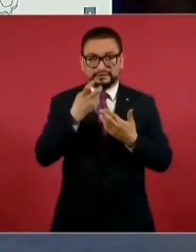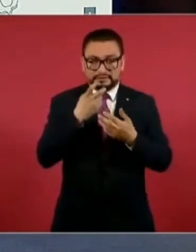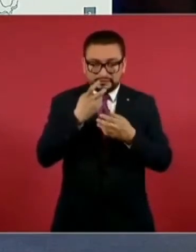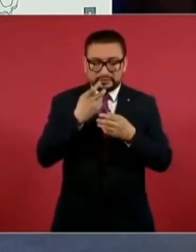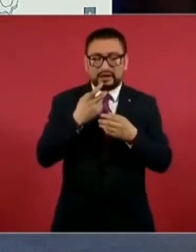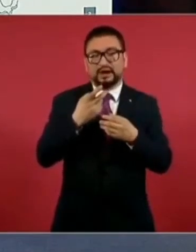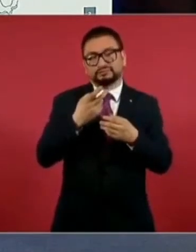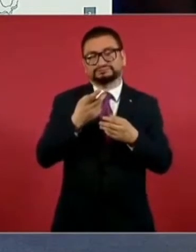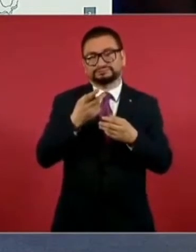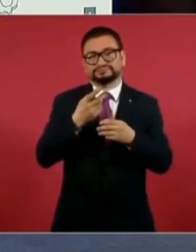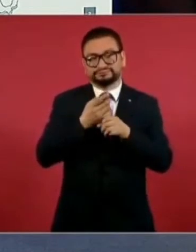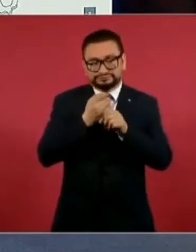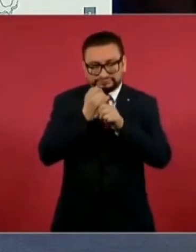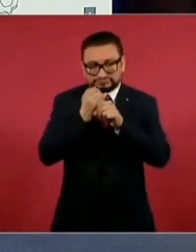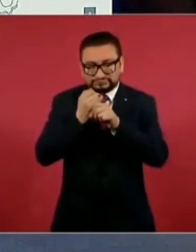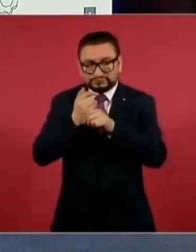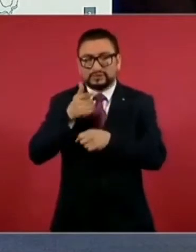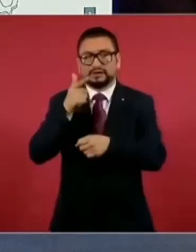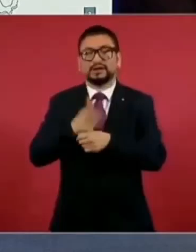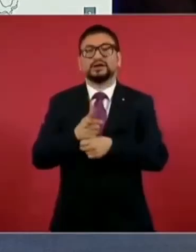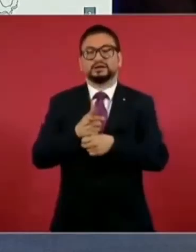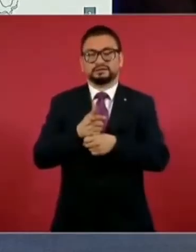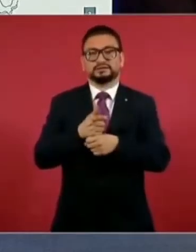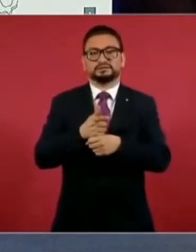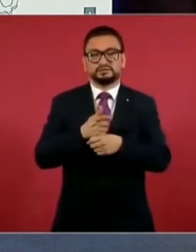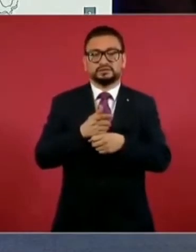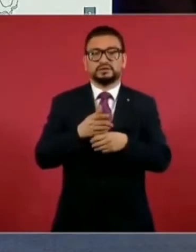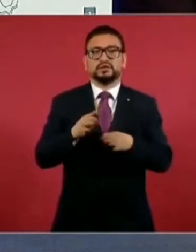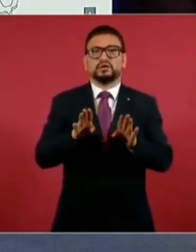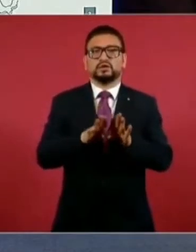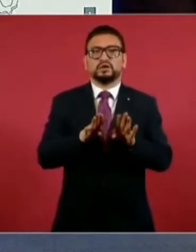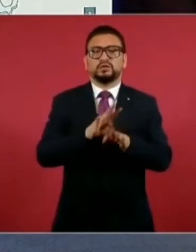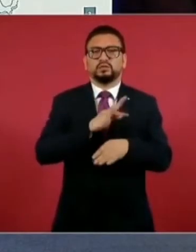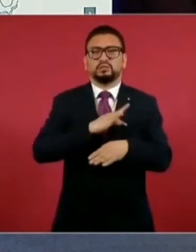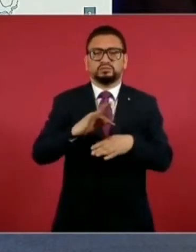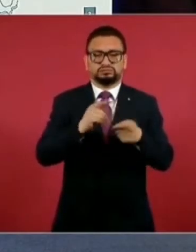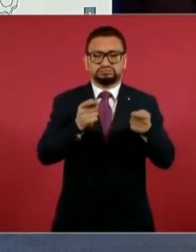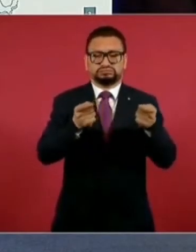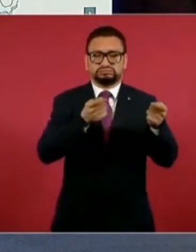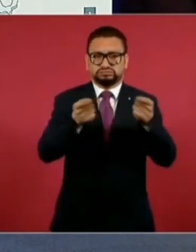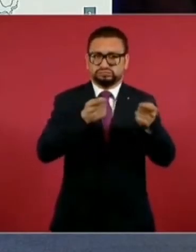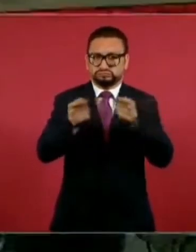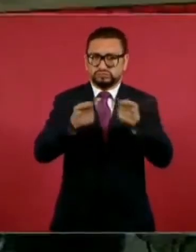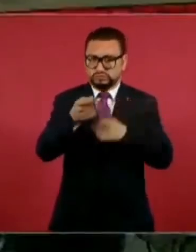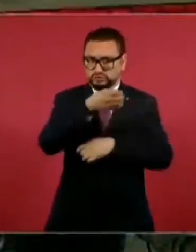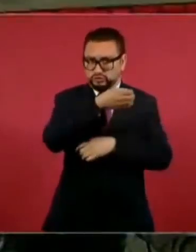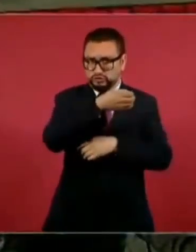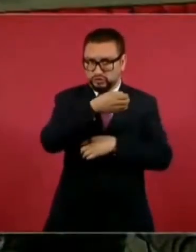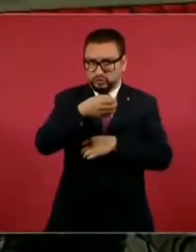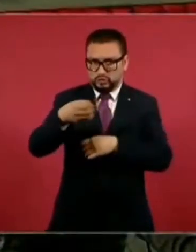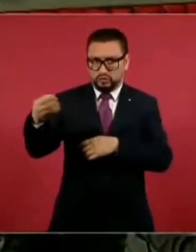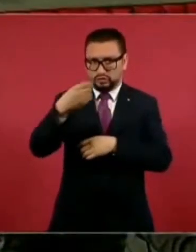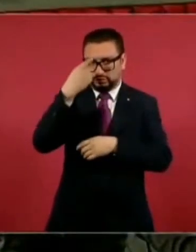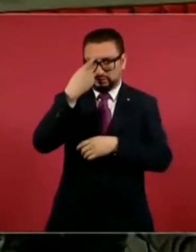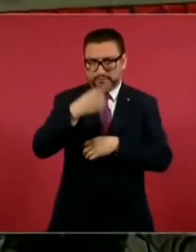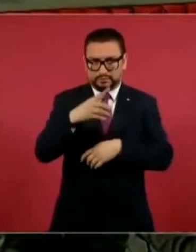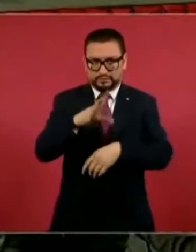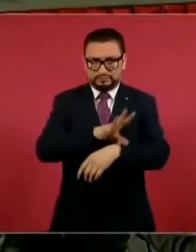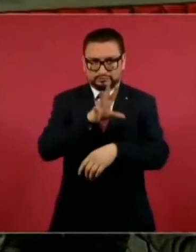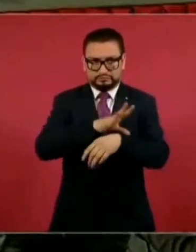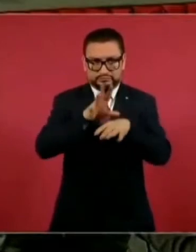revisión, la manera de tratar de poner control y orden en la expansión del sistema eléctrico